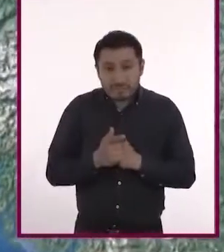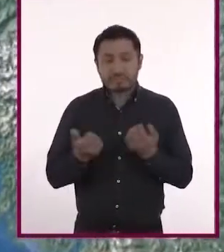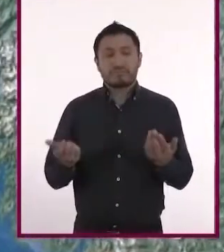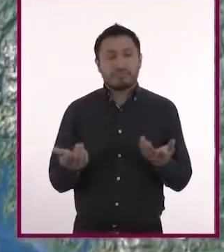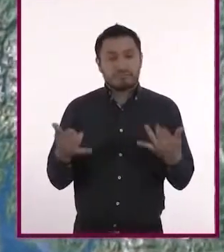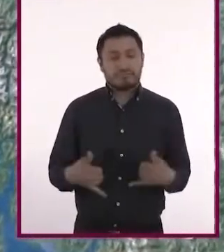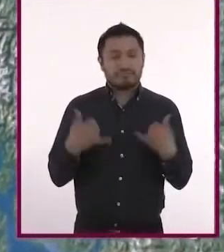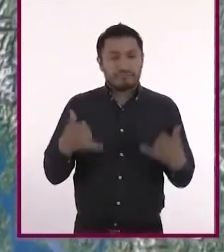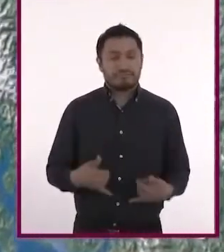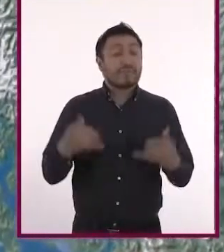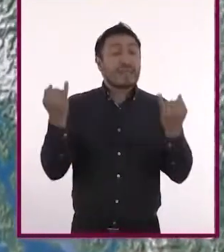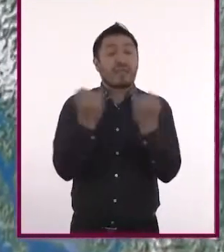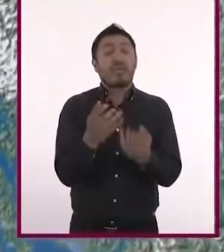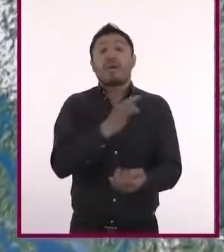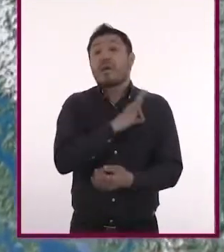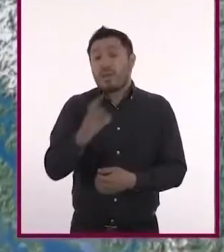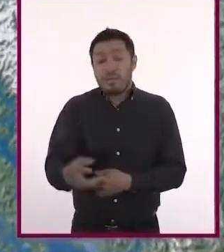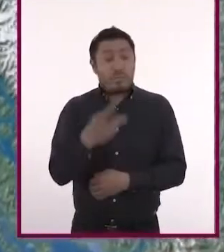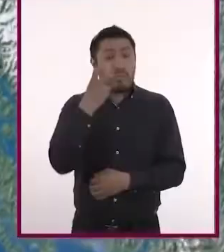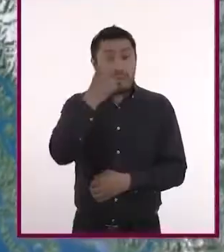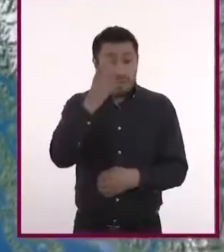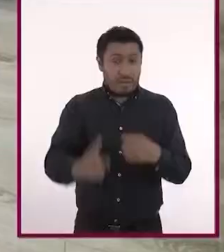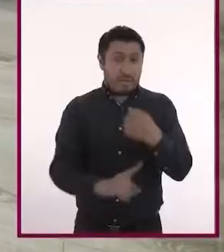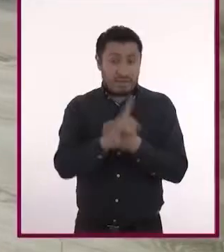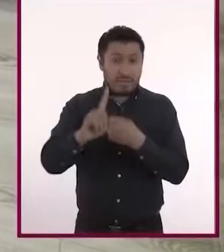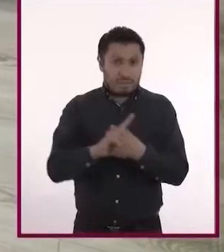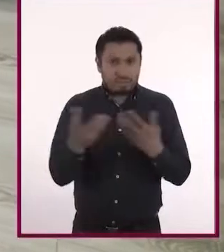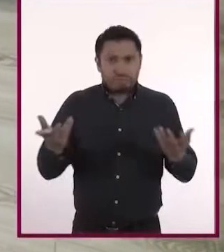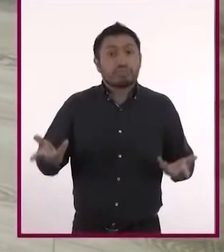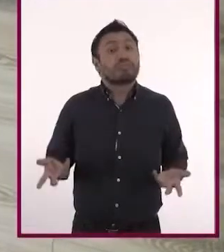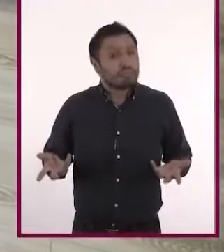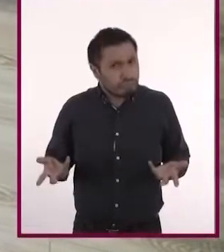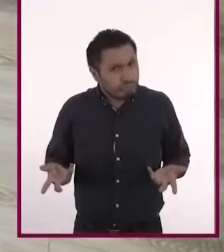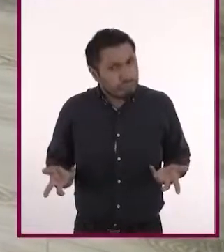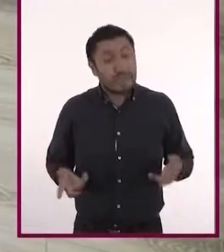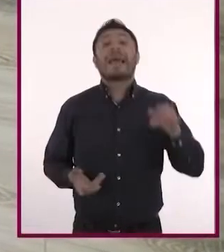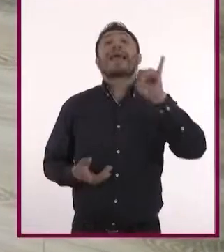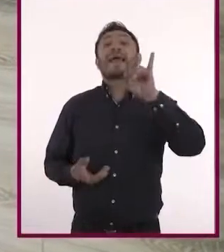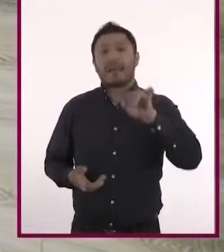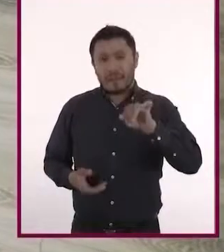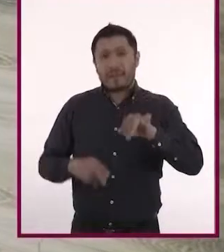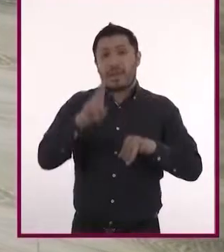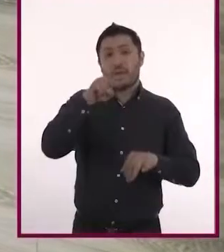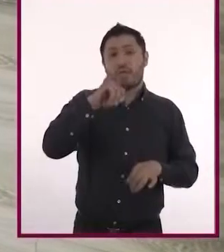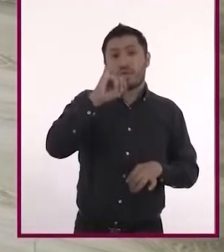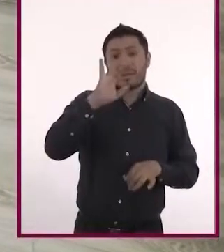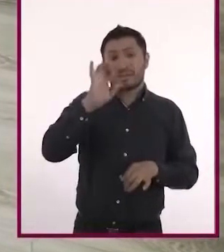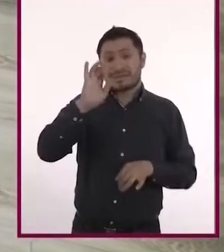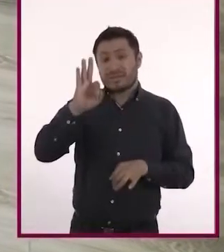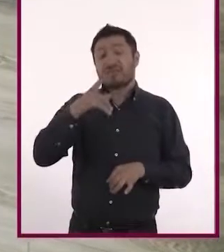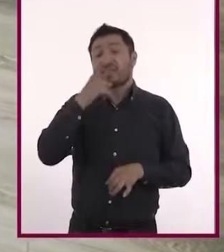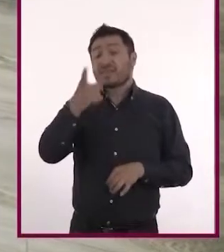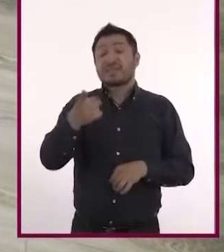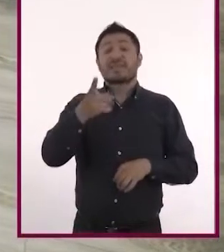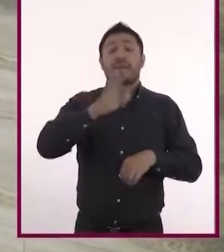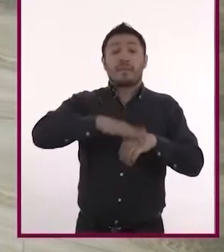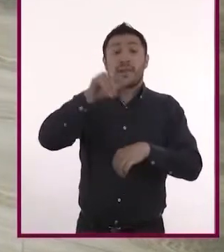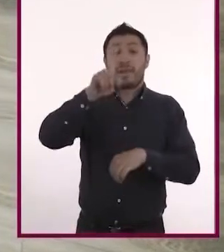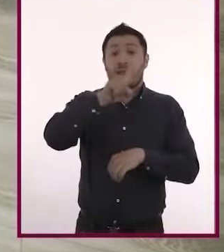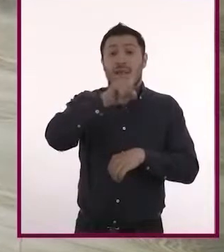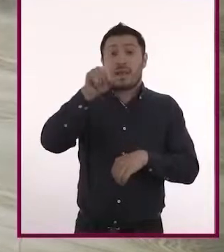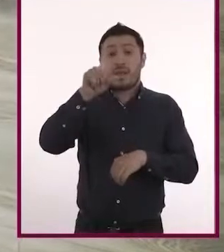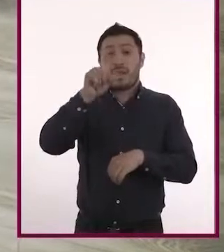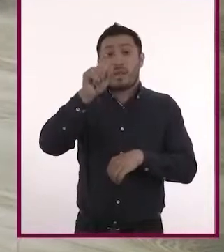los jóvenes también pueden padecer algún trastorno mental? Sí. La UNICEF señala que más del 20% de